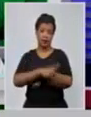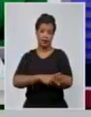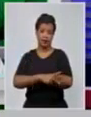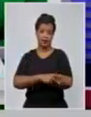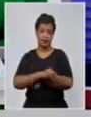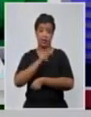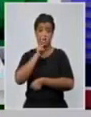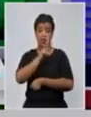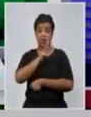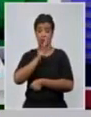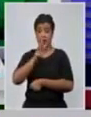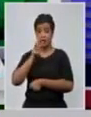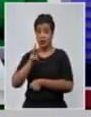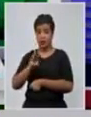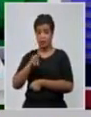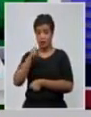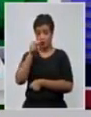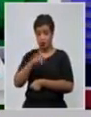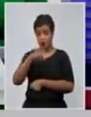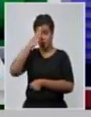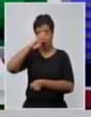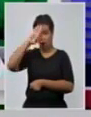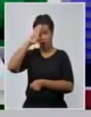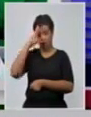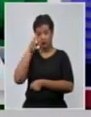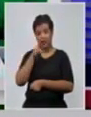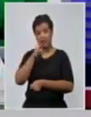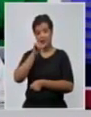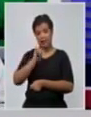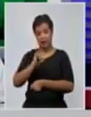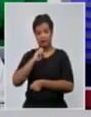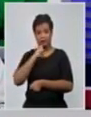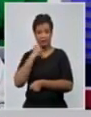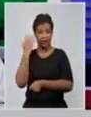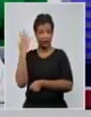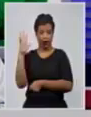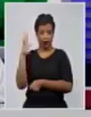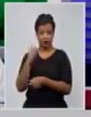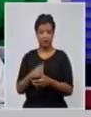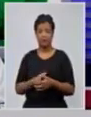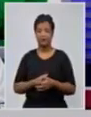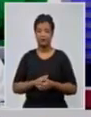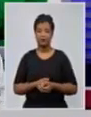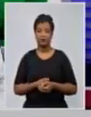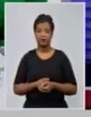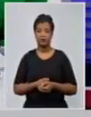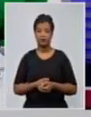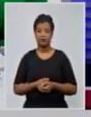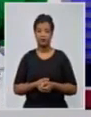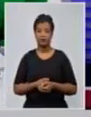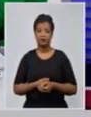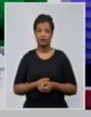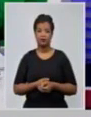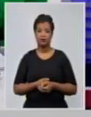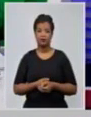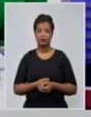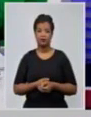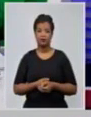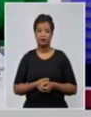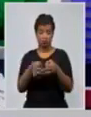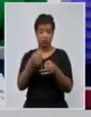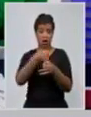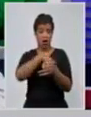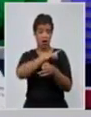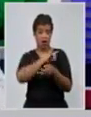333 cubanos y 16 extranjeros. Los 26 personas que se diagnosticaron ayer,